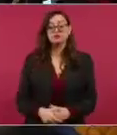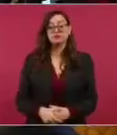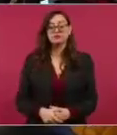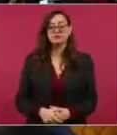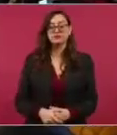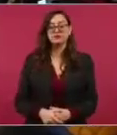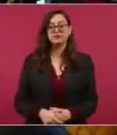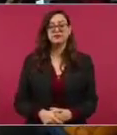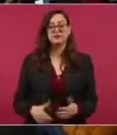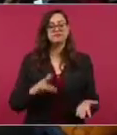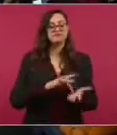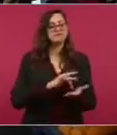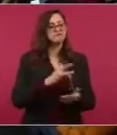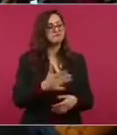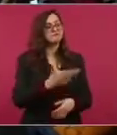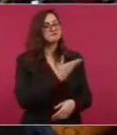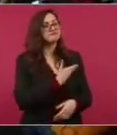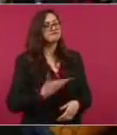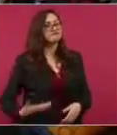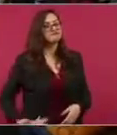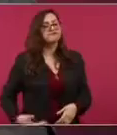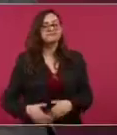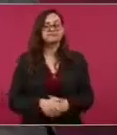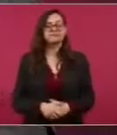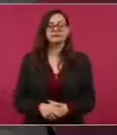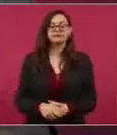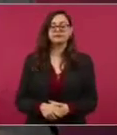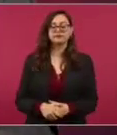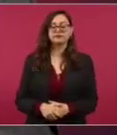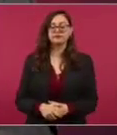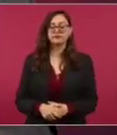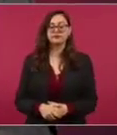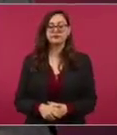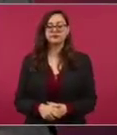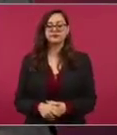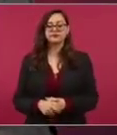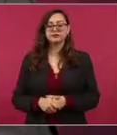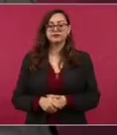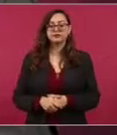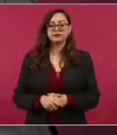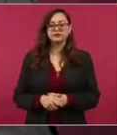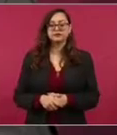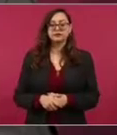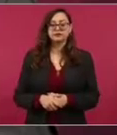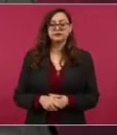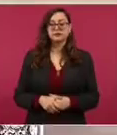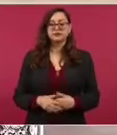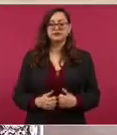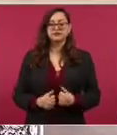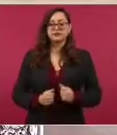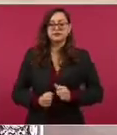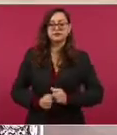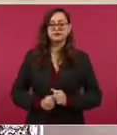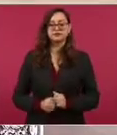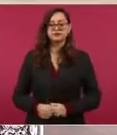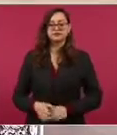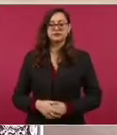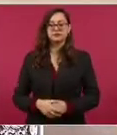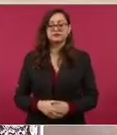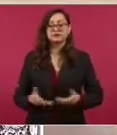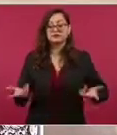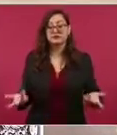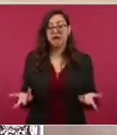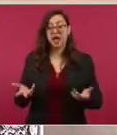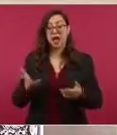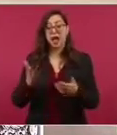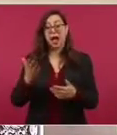Bueno, acaban de dar a conocer que ya había yo dejado sin trabajo a mi esposa